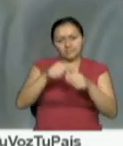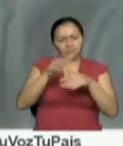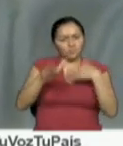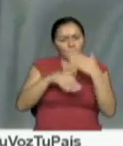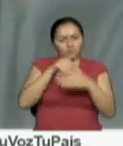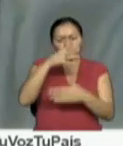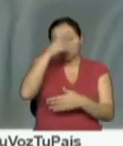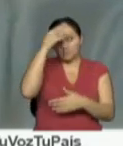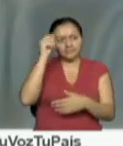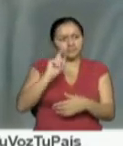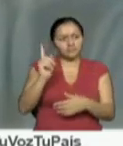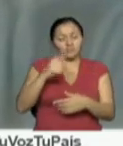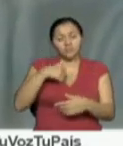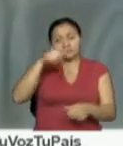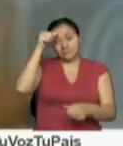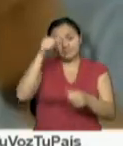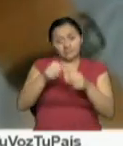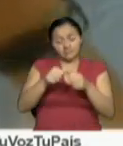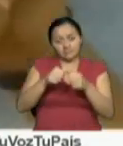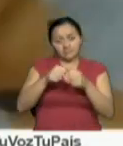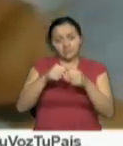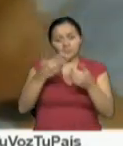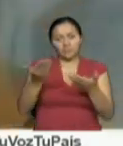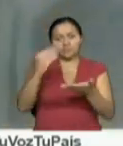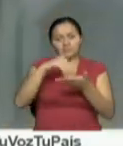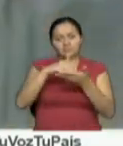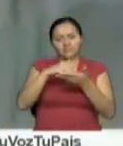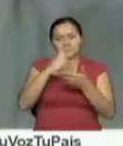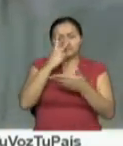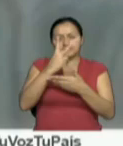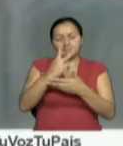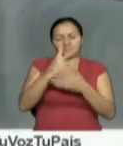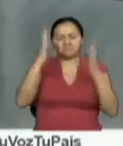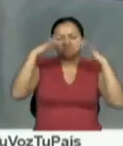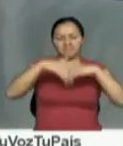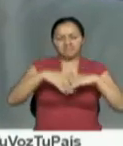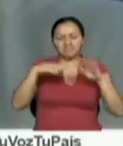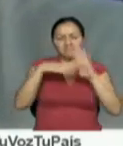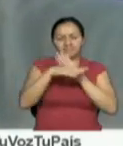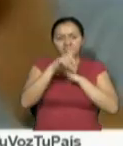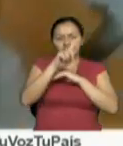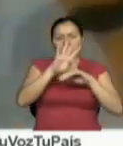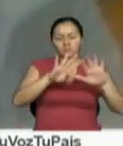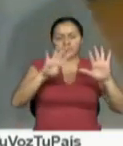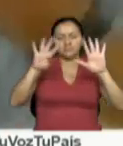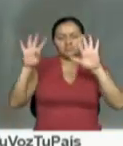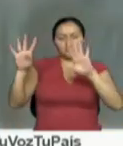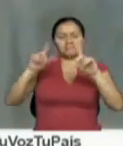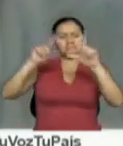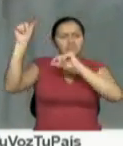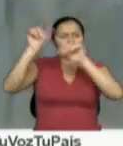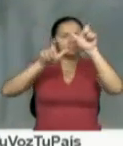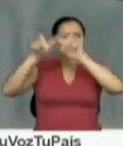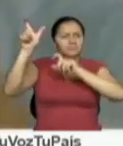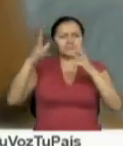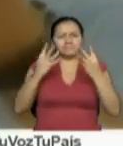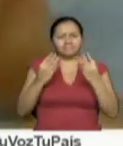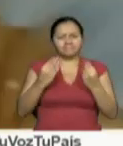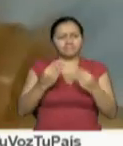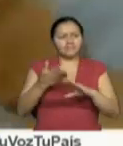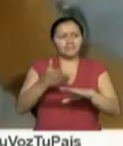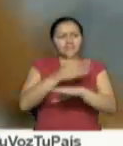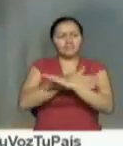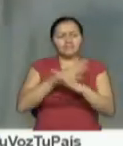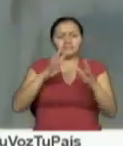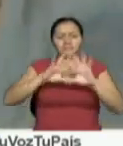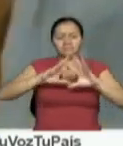prohibido olvidar y recordar un aniversario más de cuando nos quebraron como país, de la migración que provocaron, cuando nos